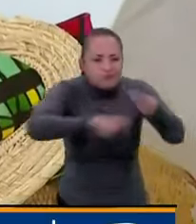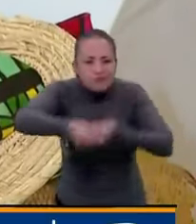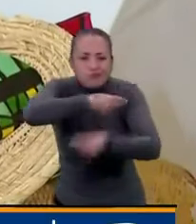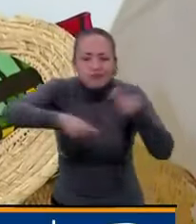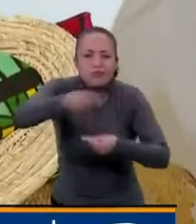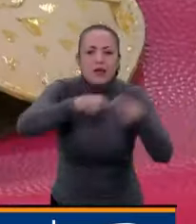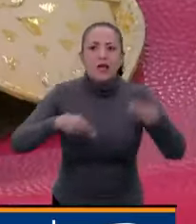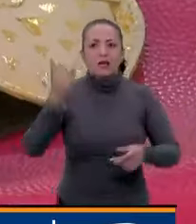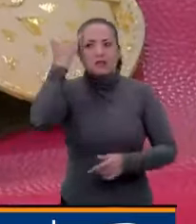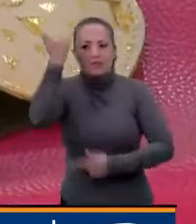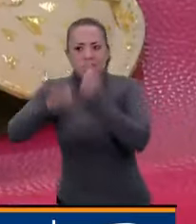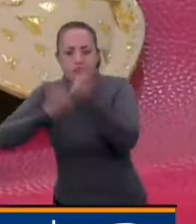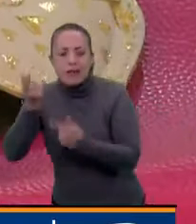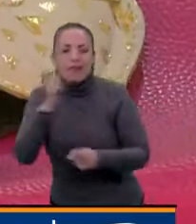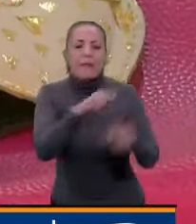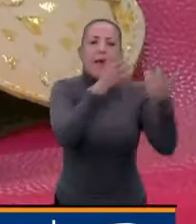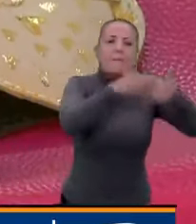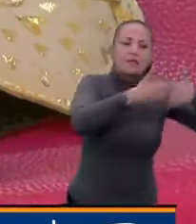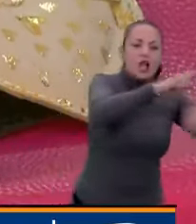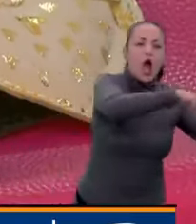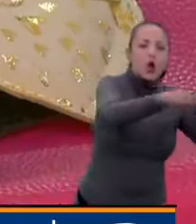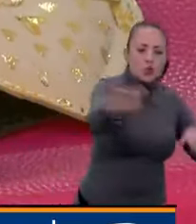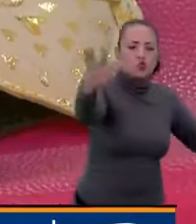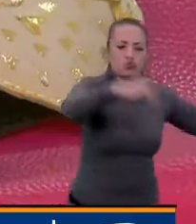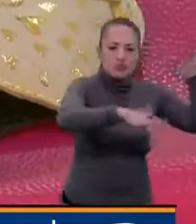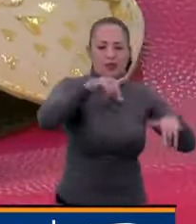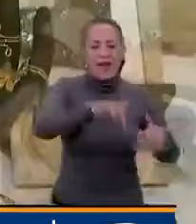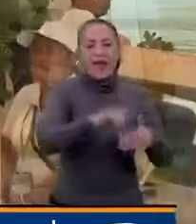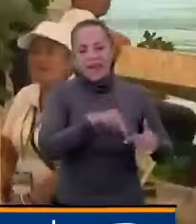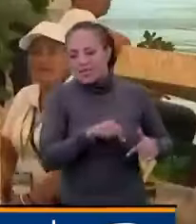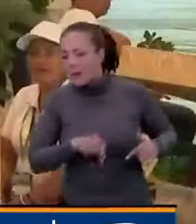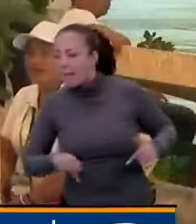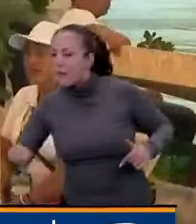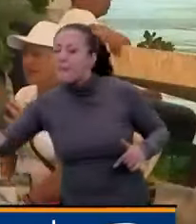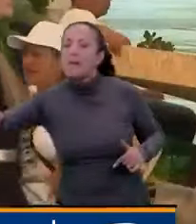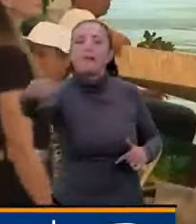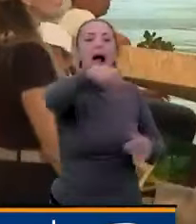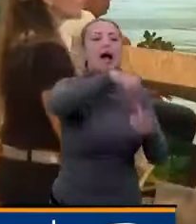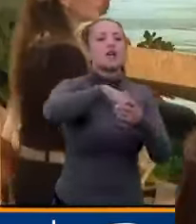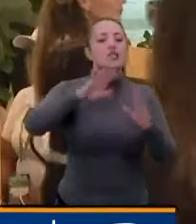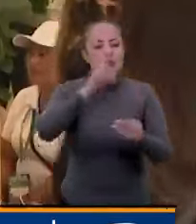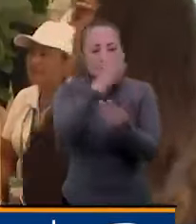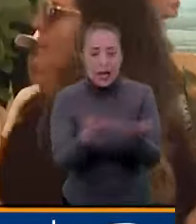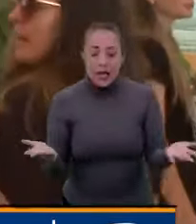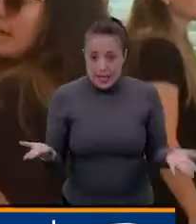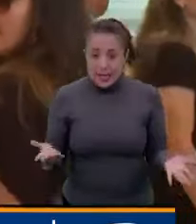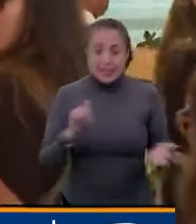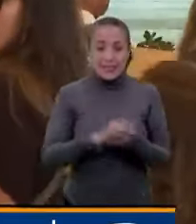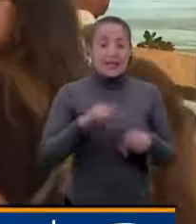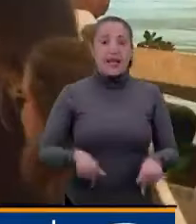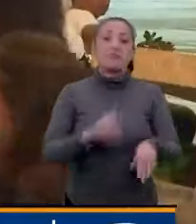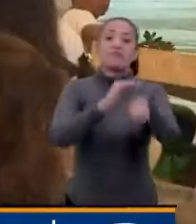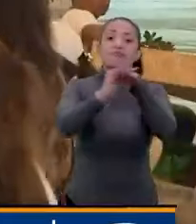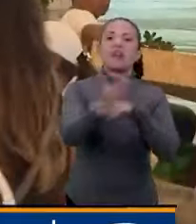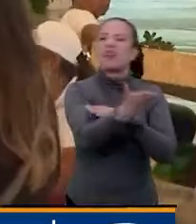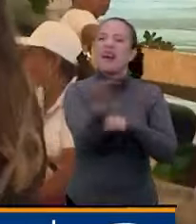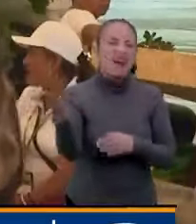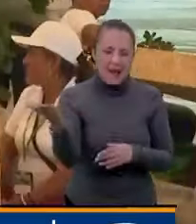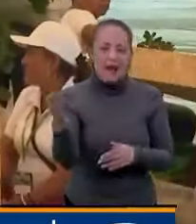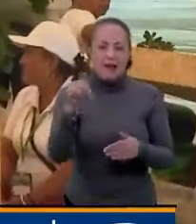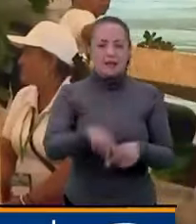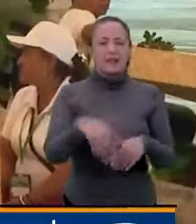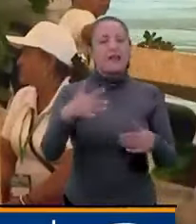hay algunos empresarios que nos acompañan en este circuito de biodiversidad. Así que, pues, la invitación también es a que en